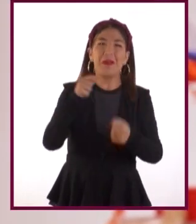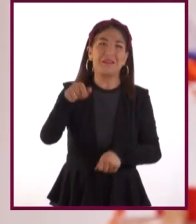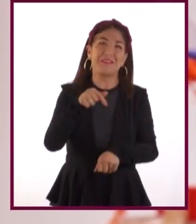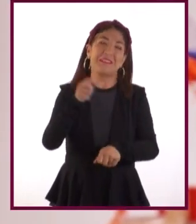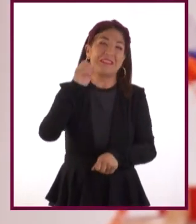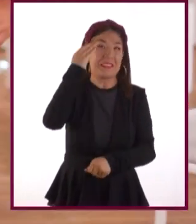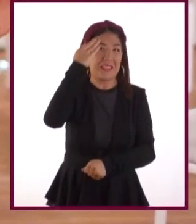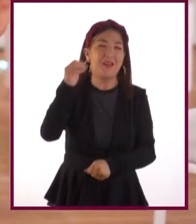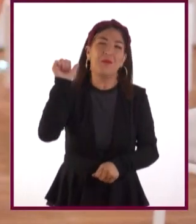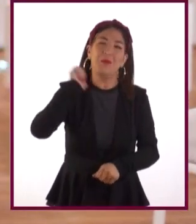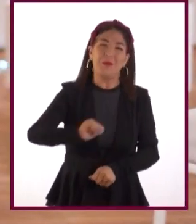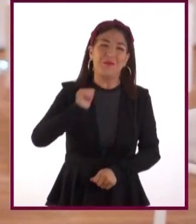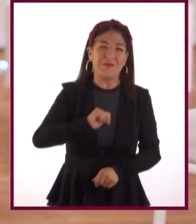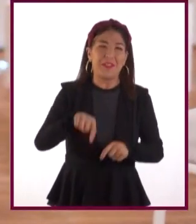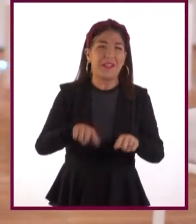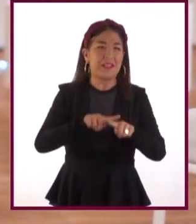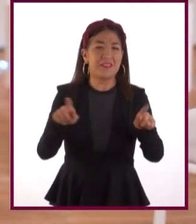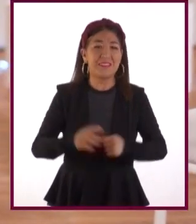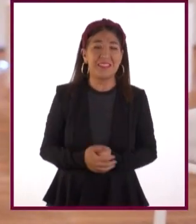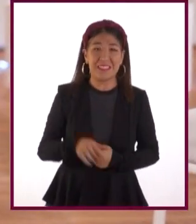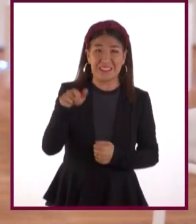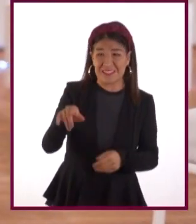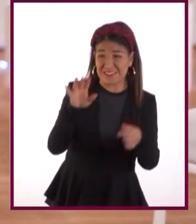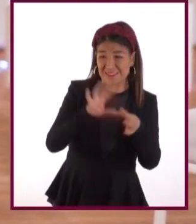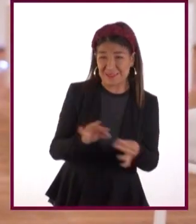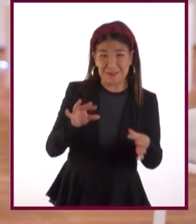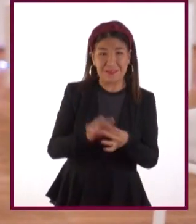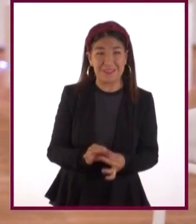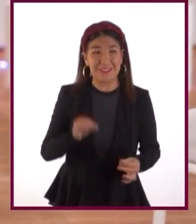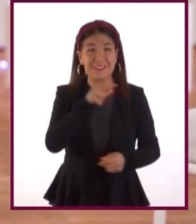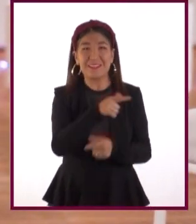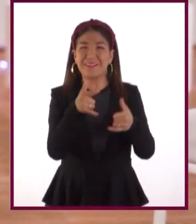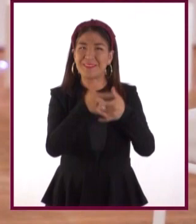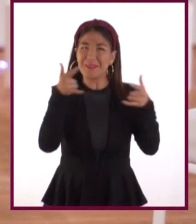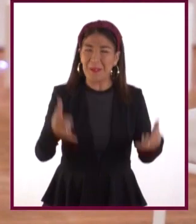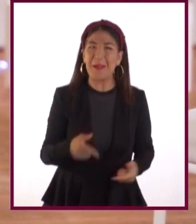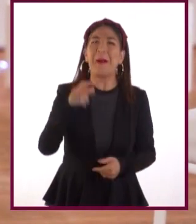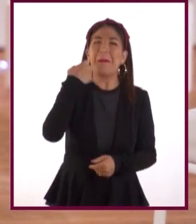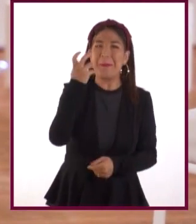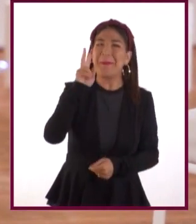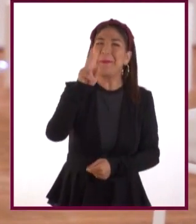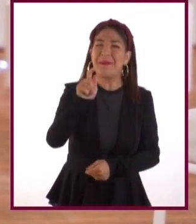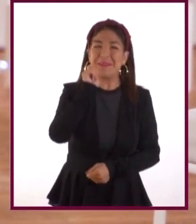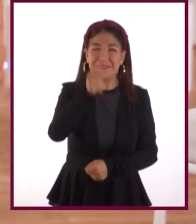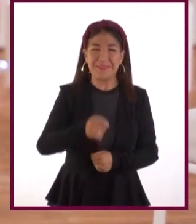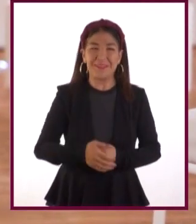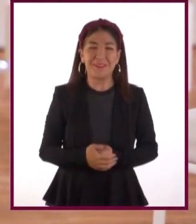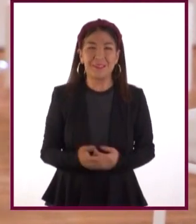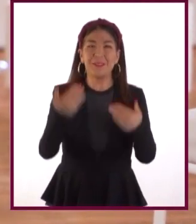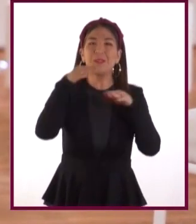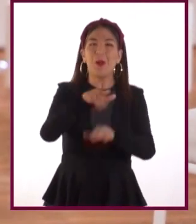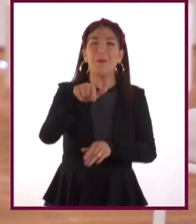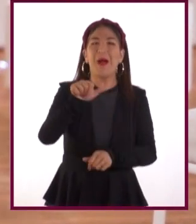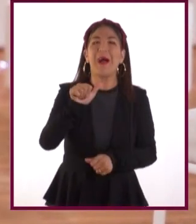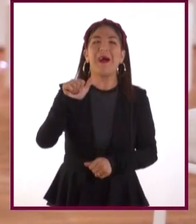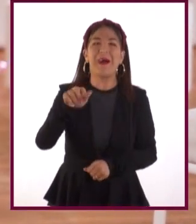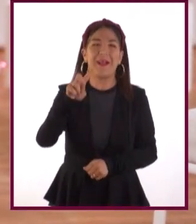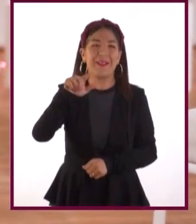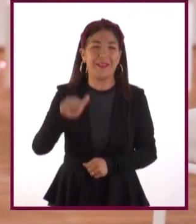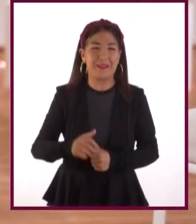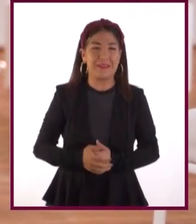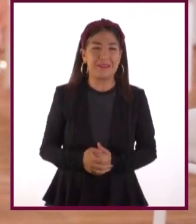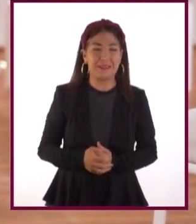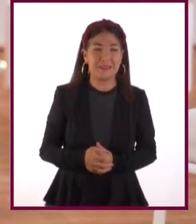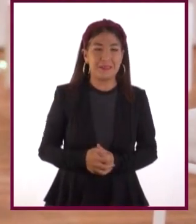época distinta a la nuestra. Bueno. Tanta introducción hace que quieras saber más de ella, ¿eh? Vamos a ver esta cápsula